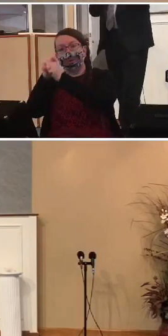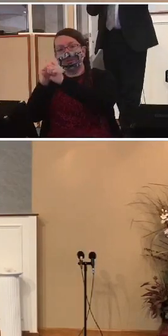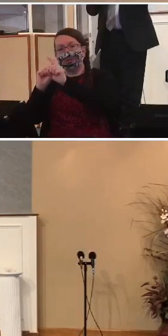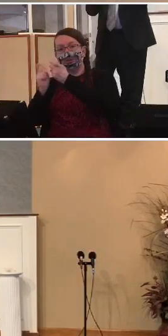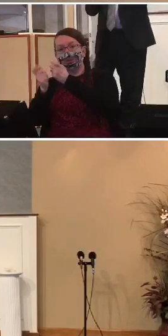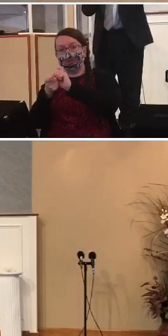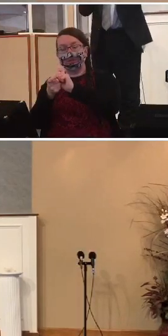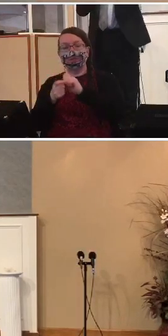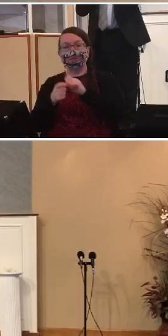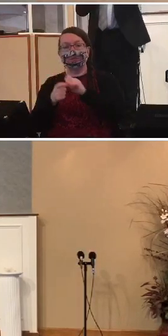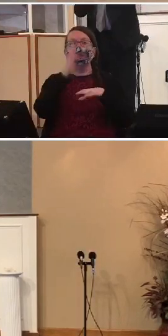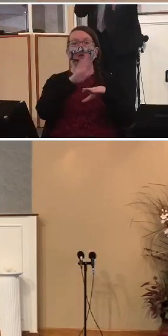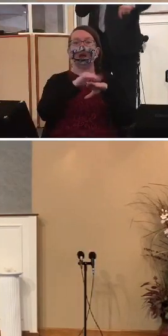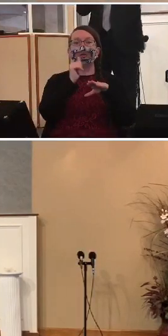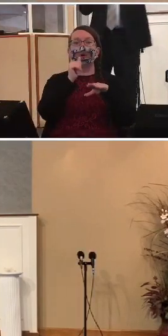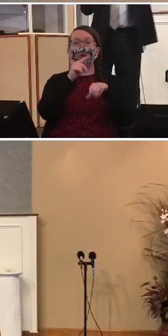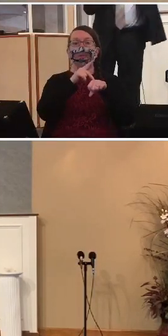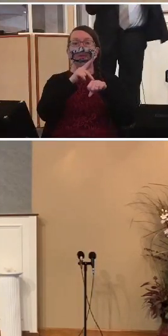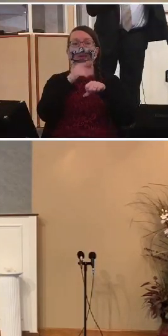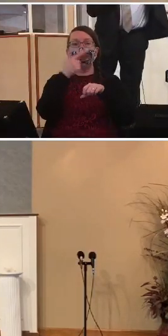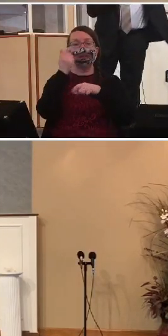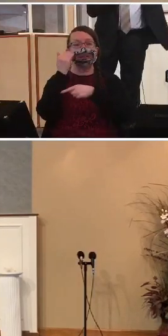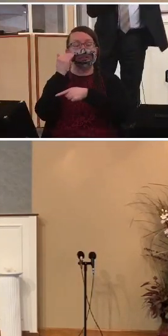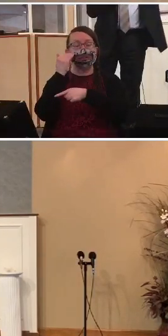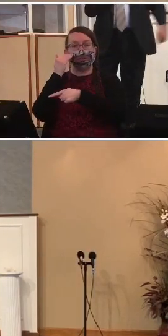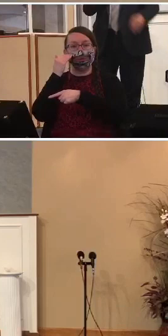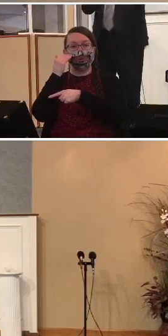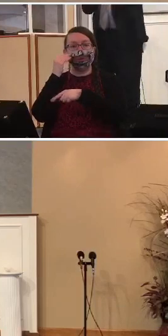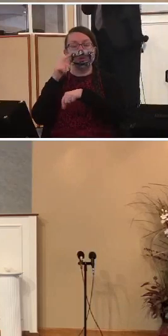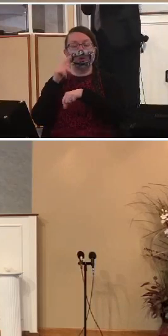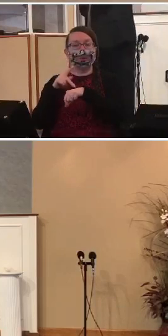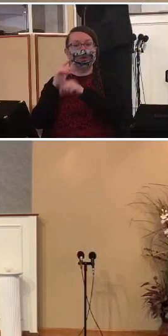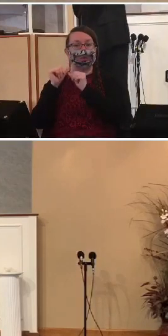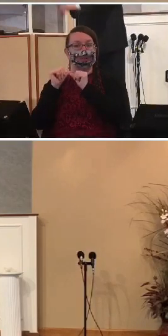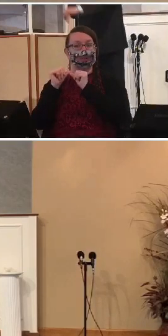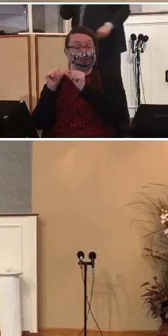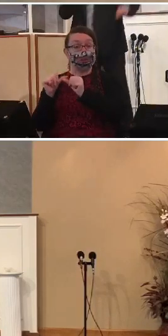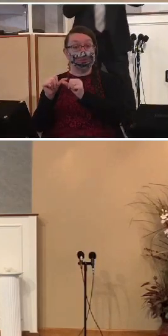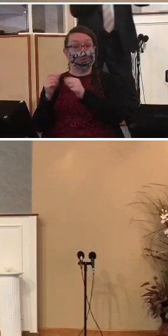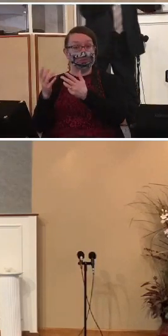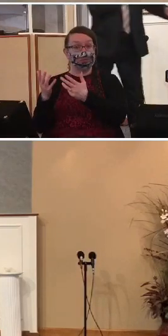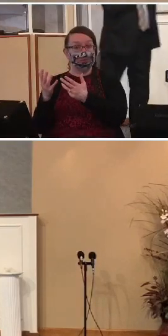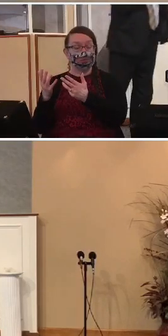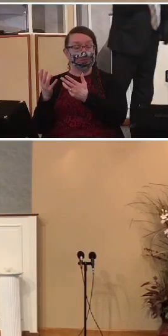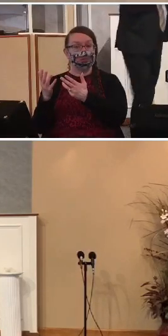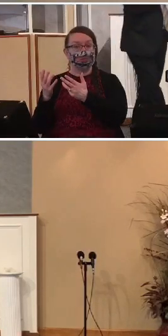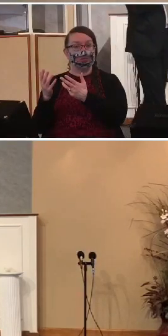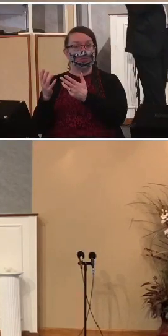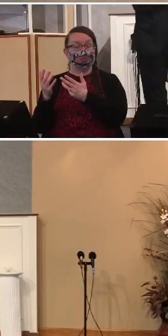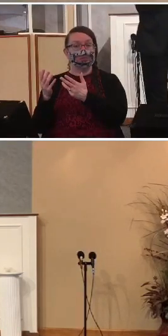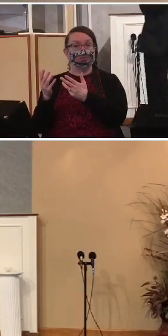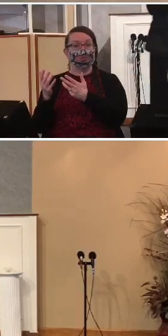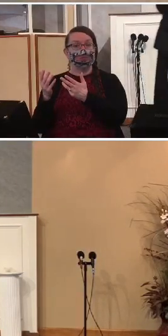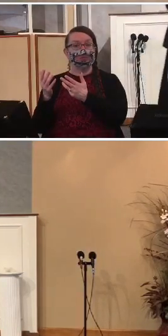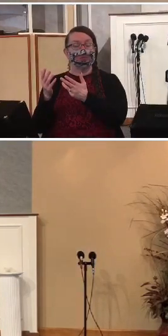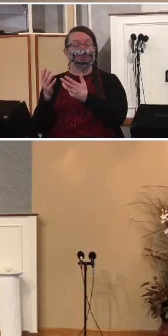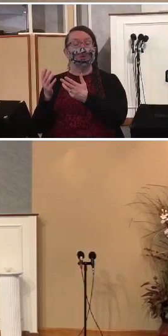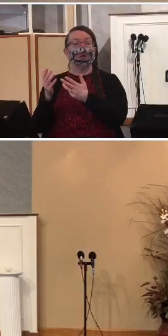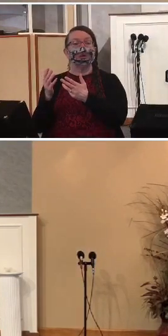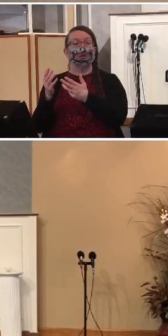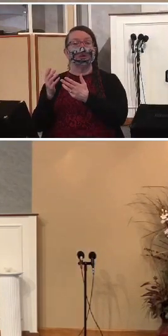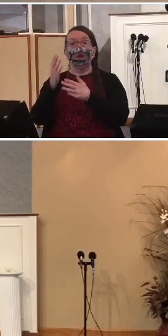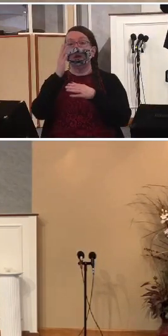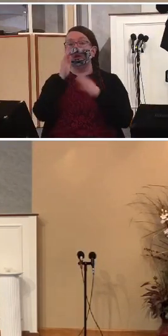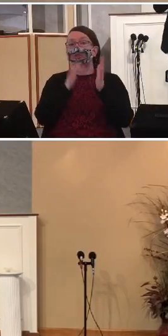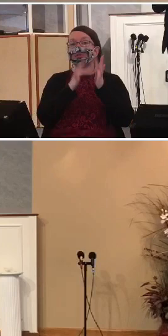Dios llamó a Pedro y Dios sabía quién era Pedro. Dios llamó a Pedro ese día sabiendo que Pedro lo iba